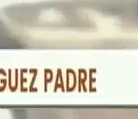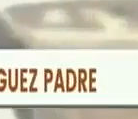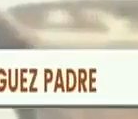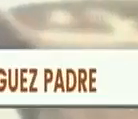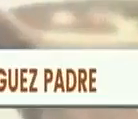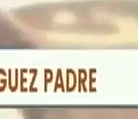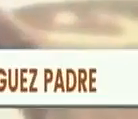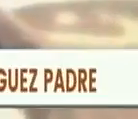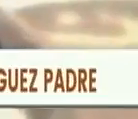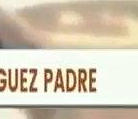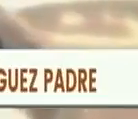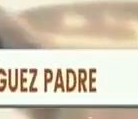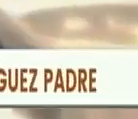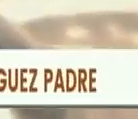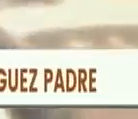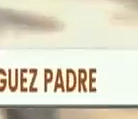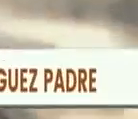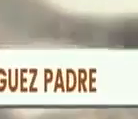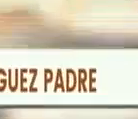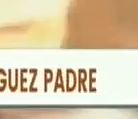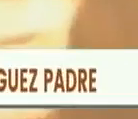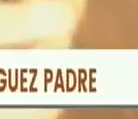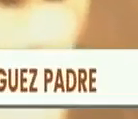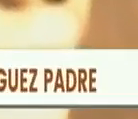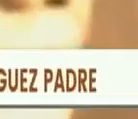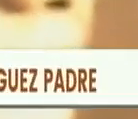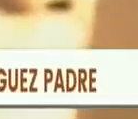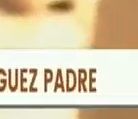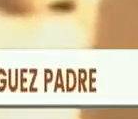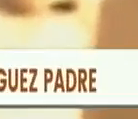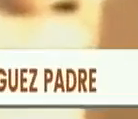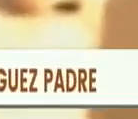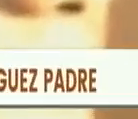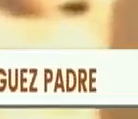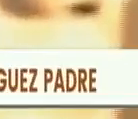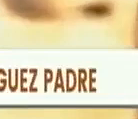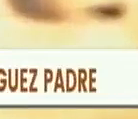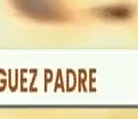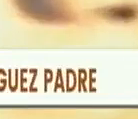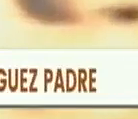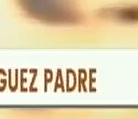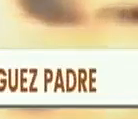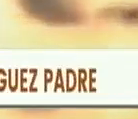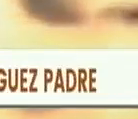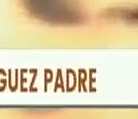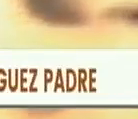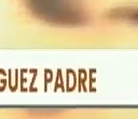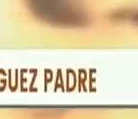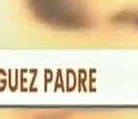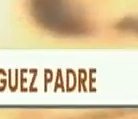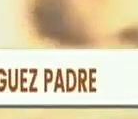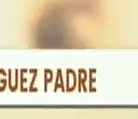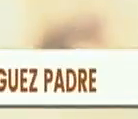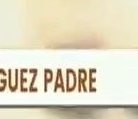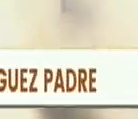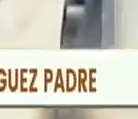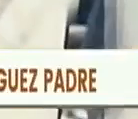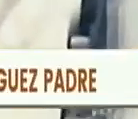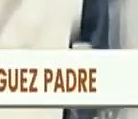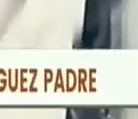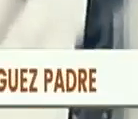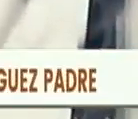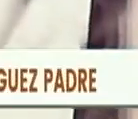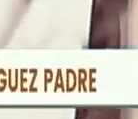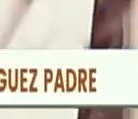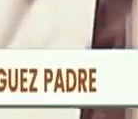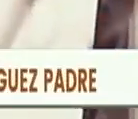de la República, la doctora Delcy Rodríguez, para que por favor nos comente cuál ha sido el legado más importante que deja el padre